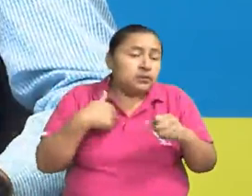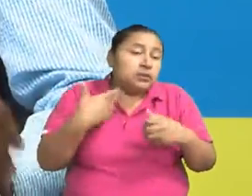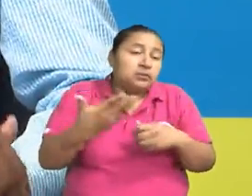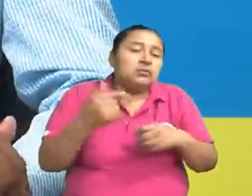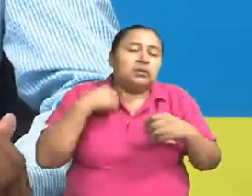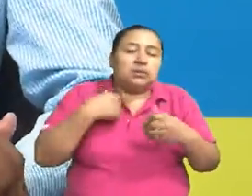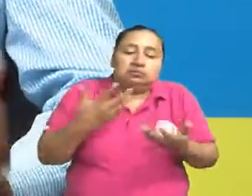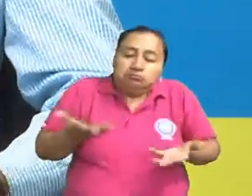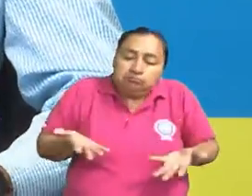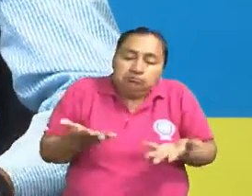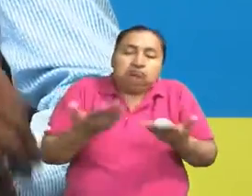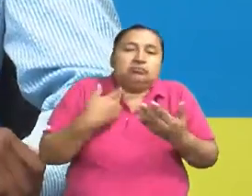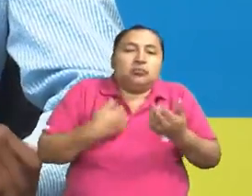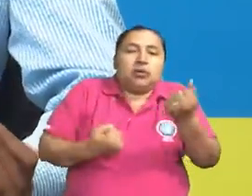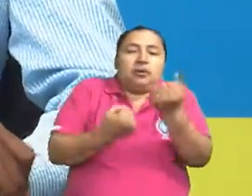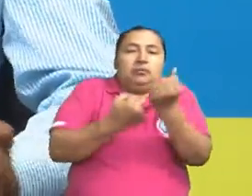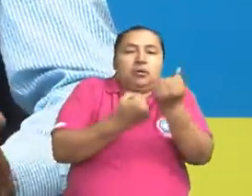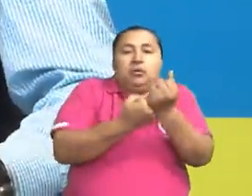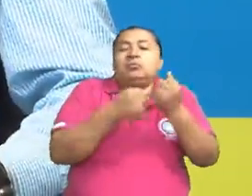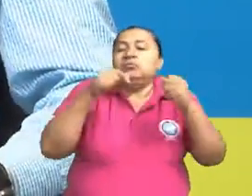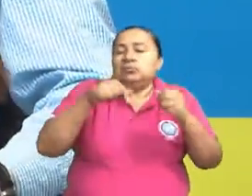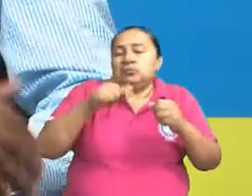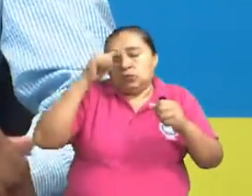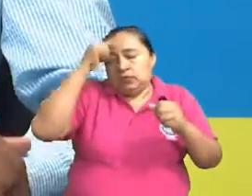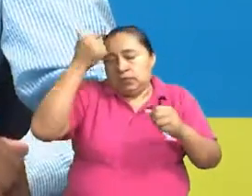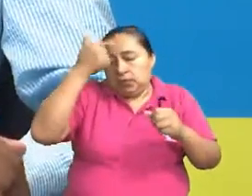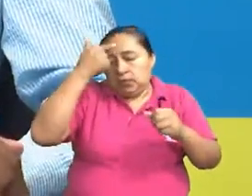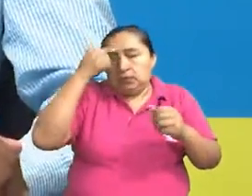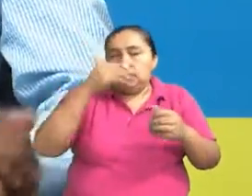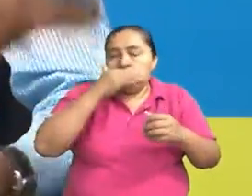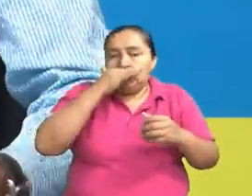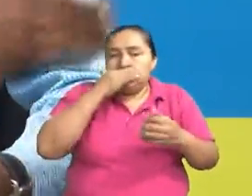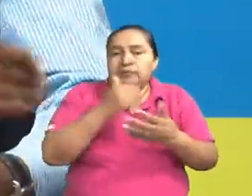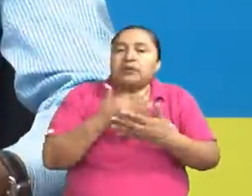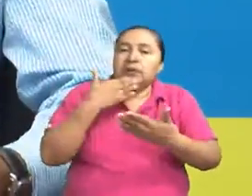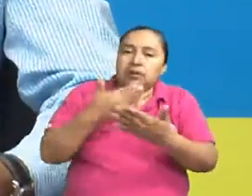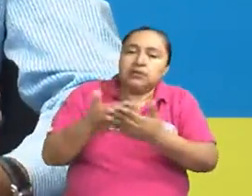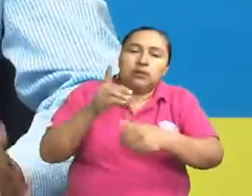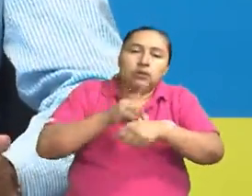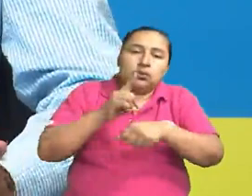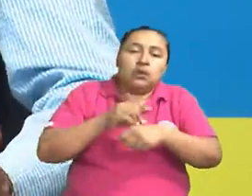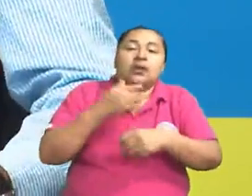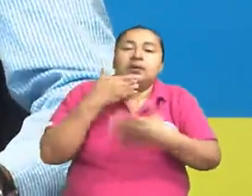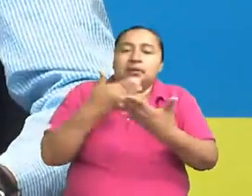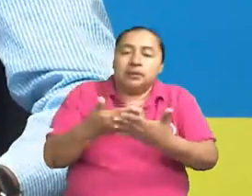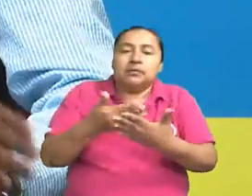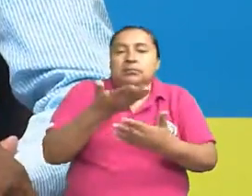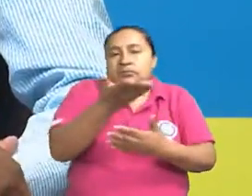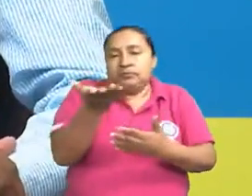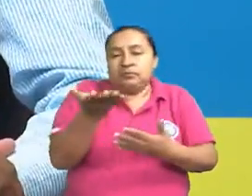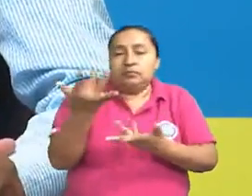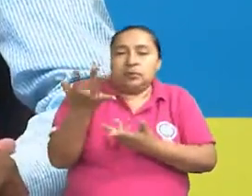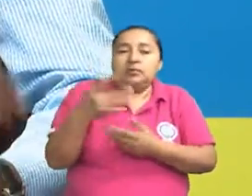están saliendo adelante con el apoyo también del gobierno sandinista. Le agradecemos, doctora, le agradecemos. Le